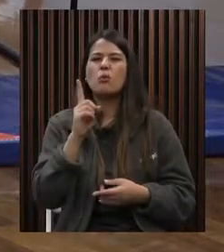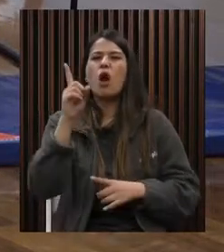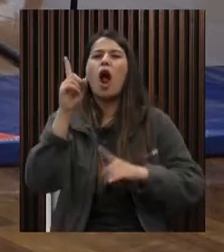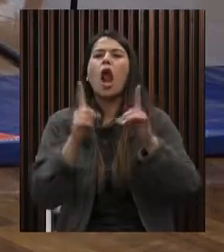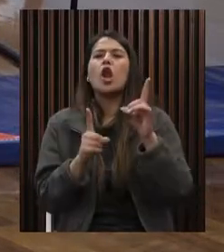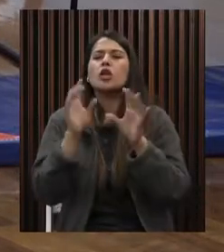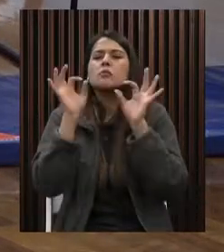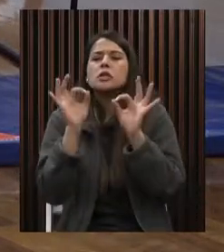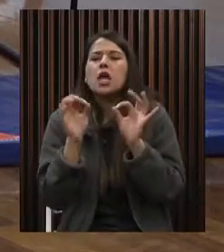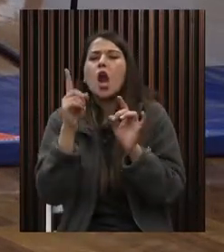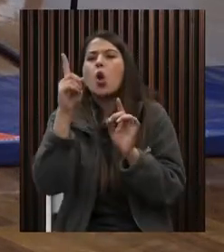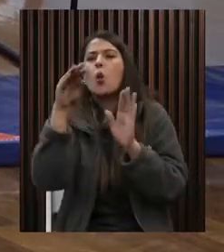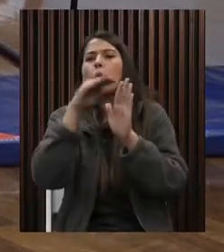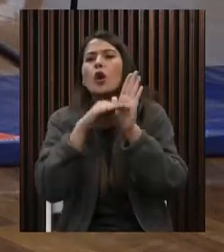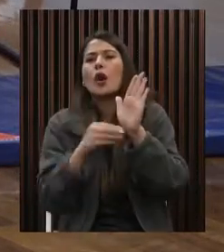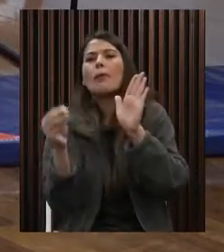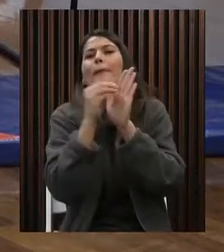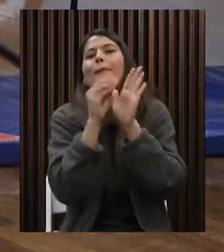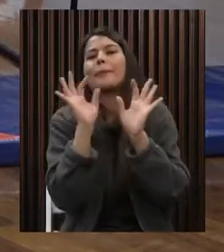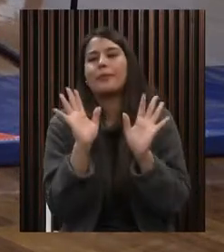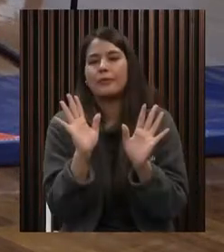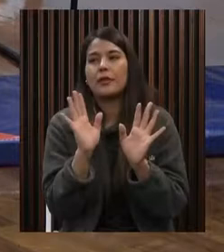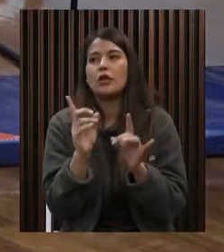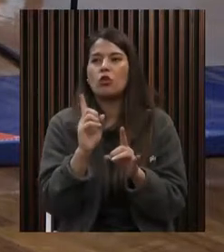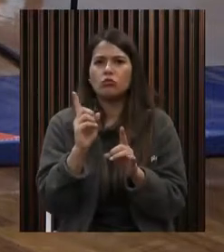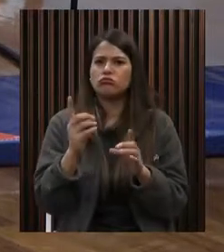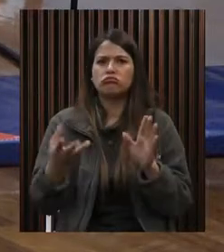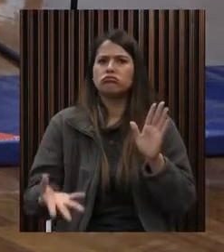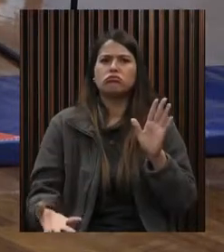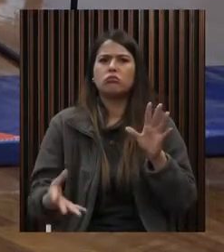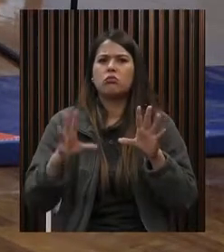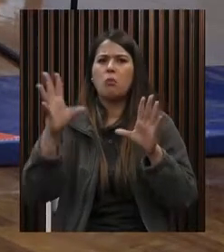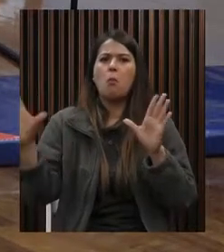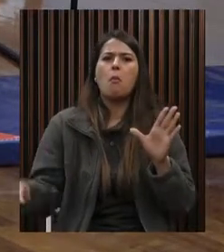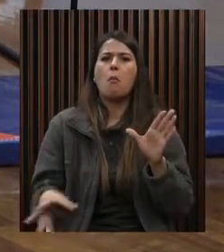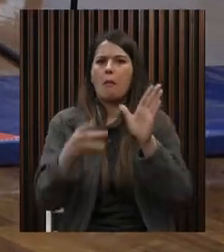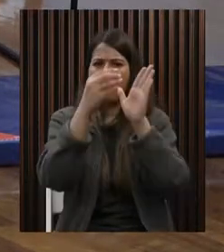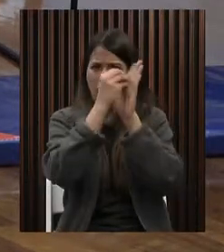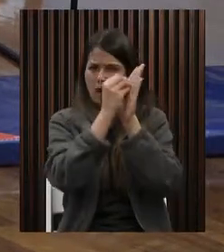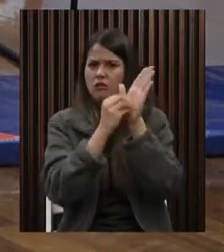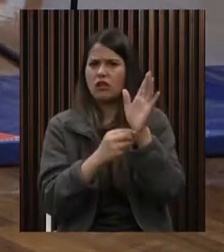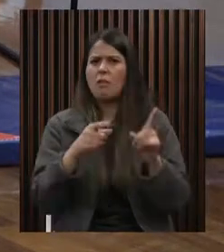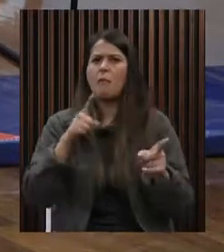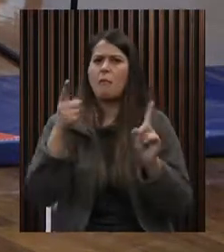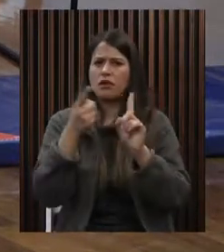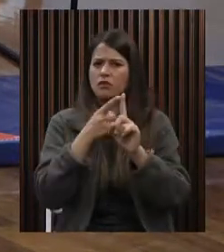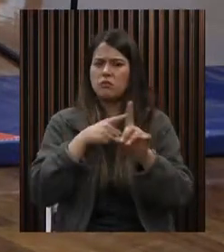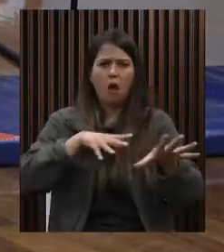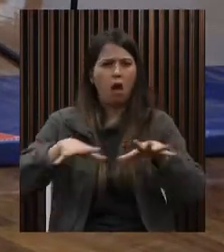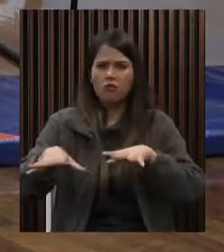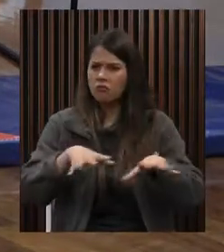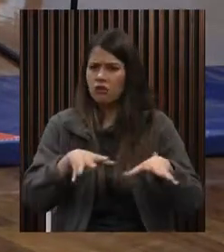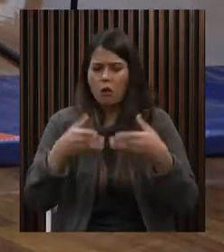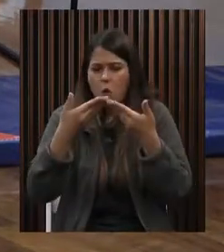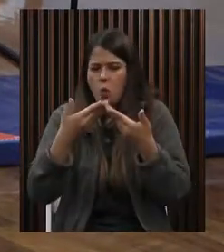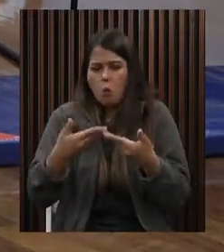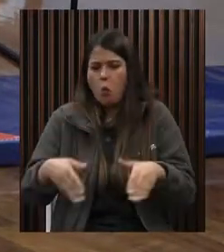o un programa específico, sino que son parte de la participación, uh-huh, al igual que cualquier otro